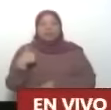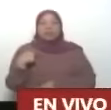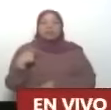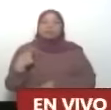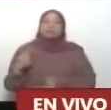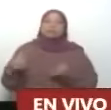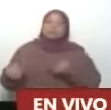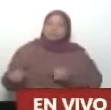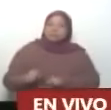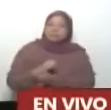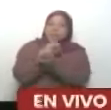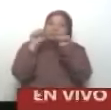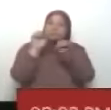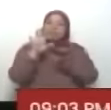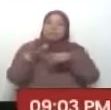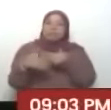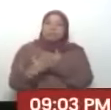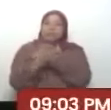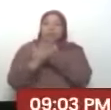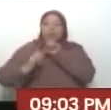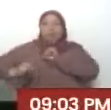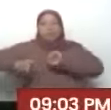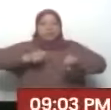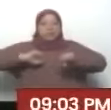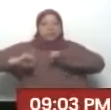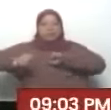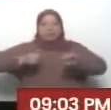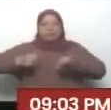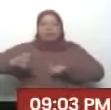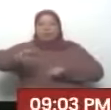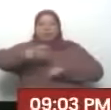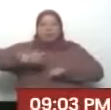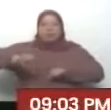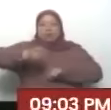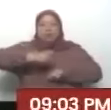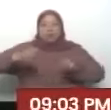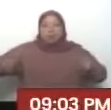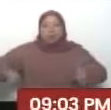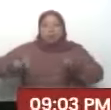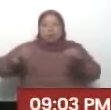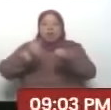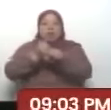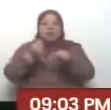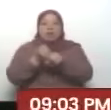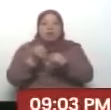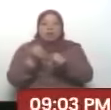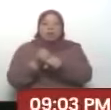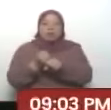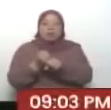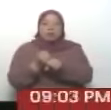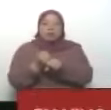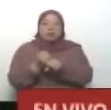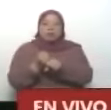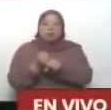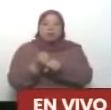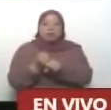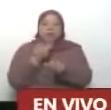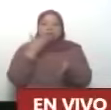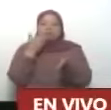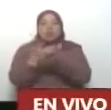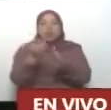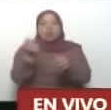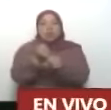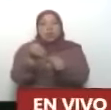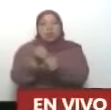desde muy temprano, desde las 5 de la mañana, movilizando, buscando, motivando al trabajador. Ok, pasamos gracias al